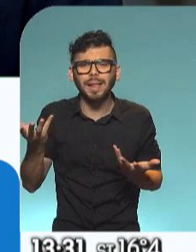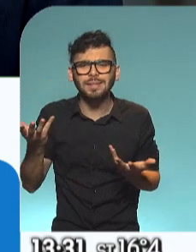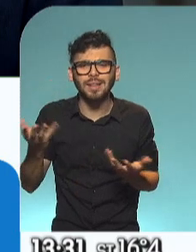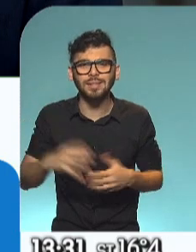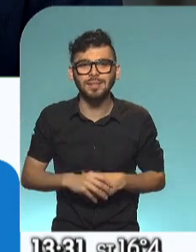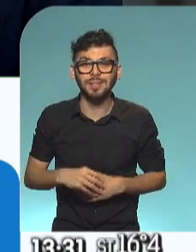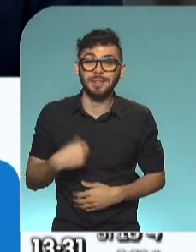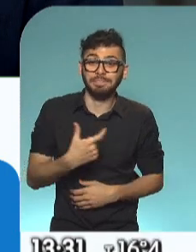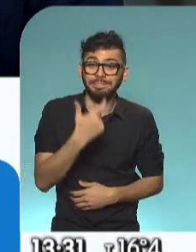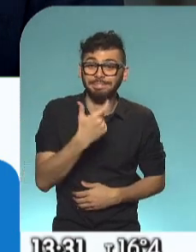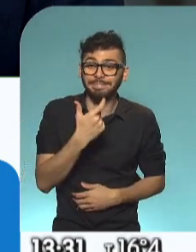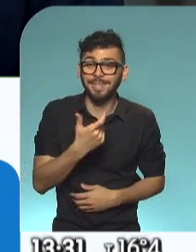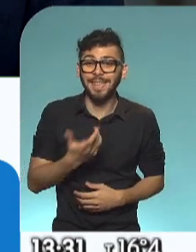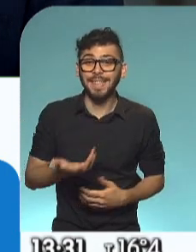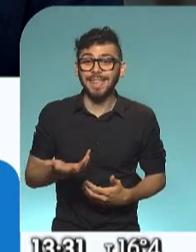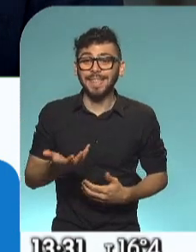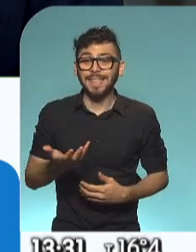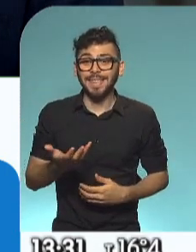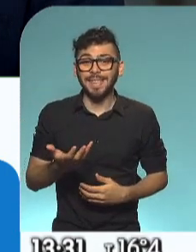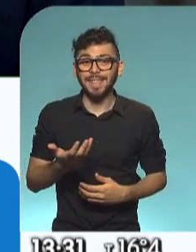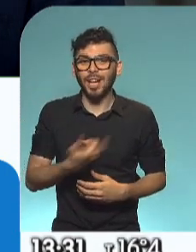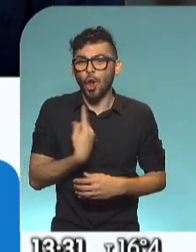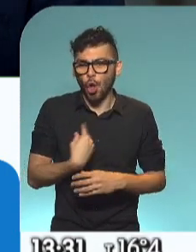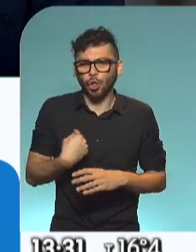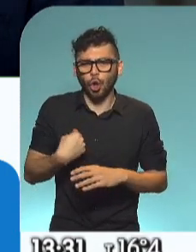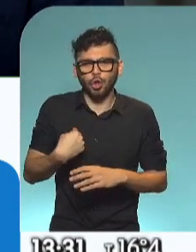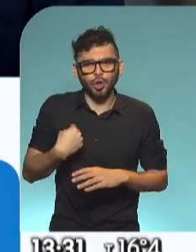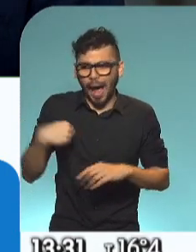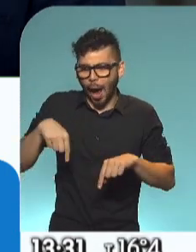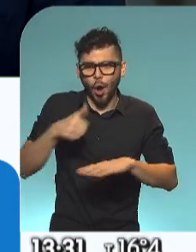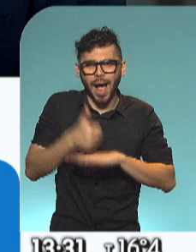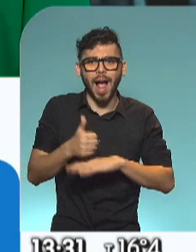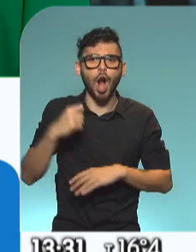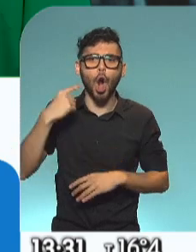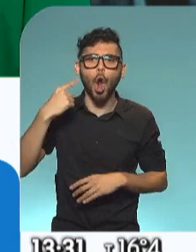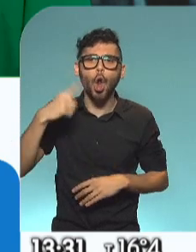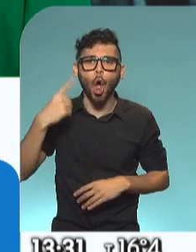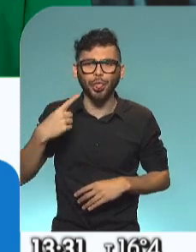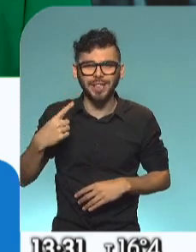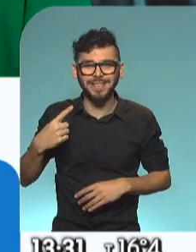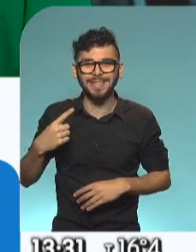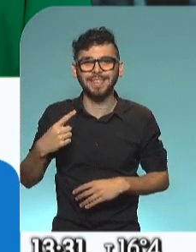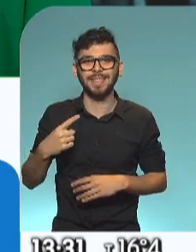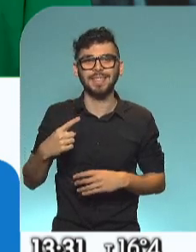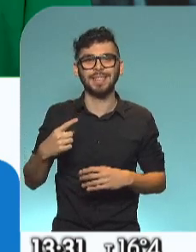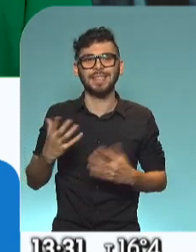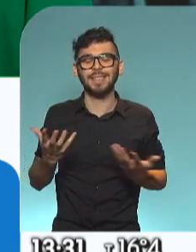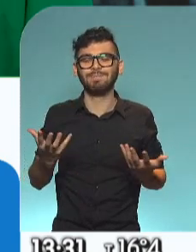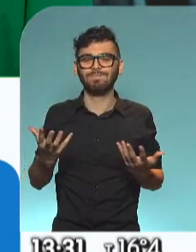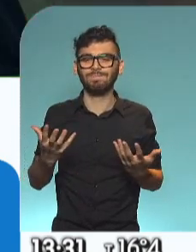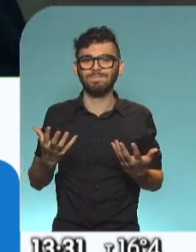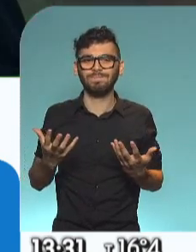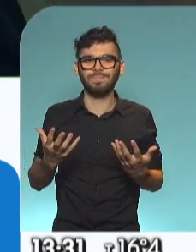Bueno, o sea, nosotros estamos en Londres, ¿no? Yo estoy en Londres aquí y es que es muy